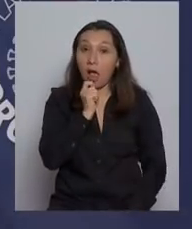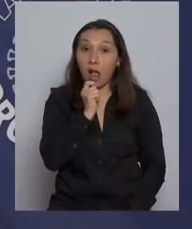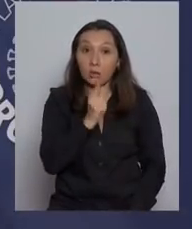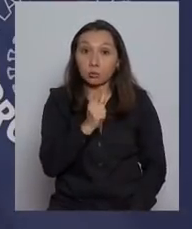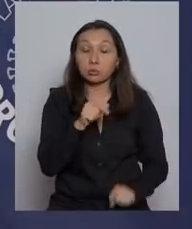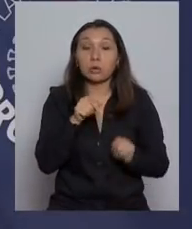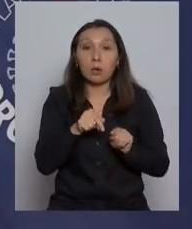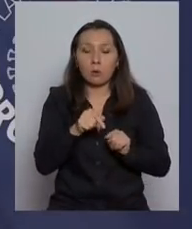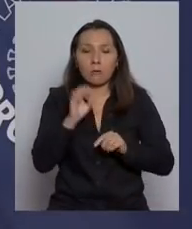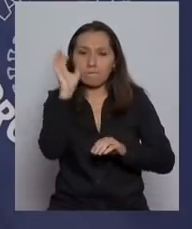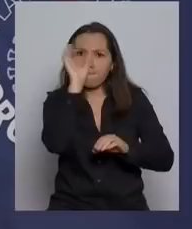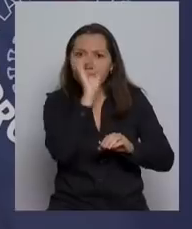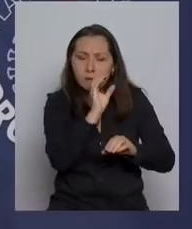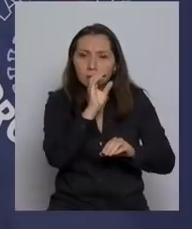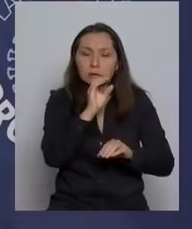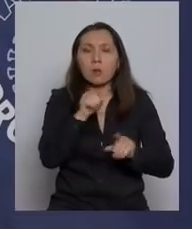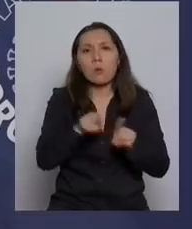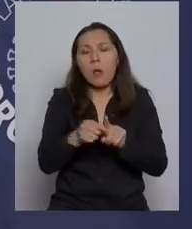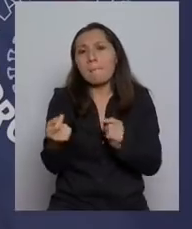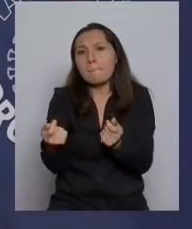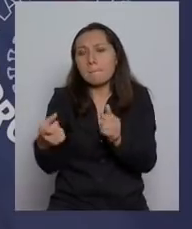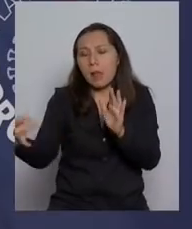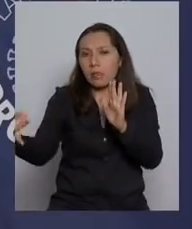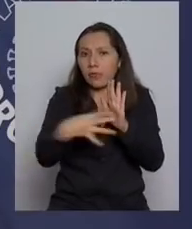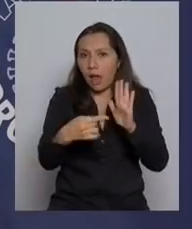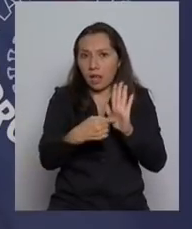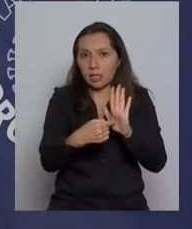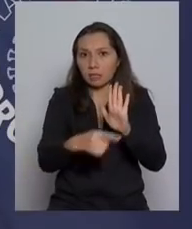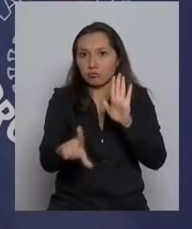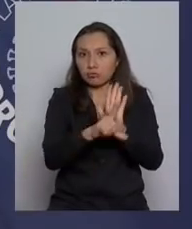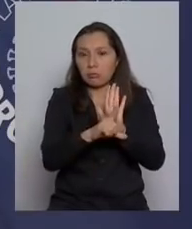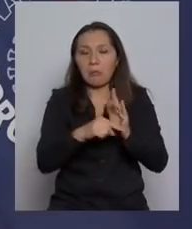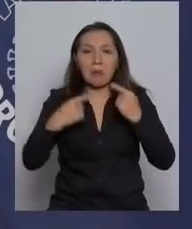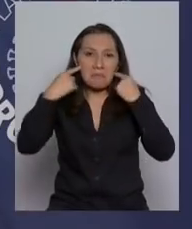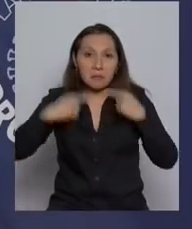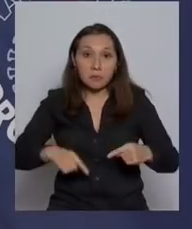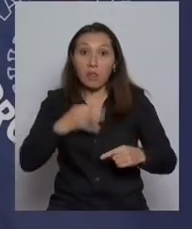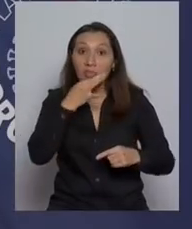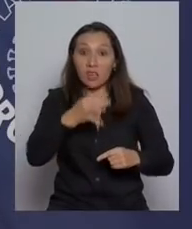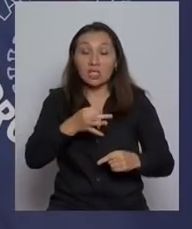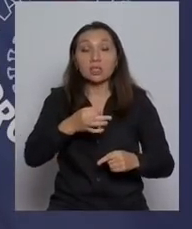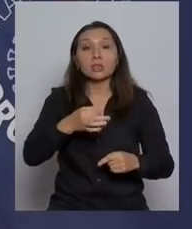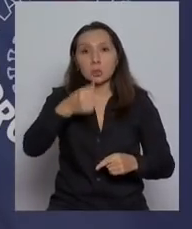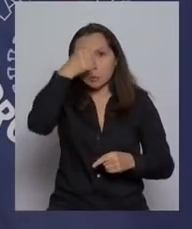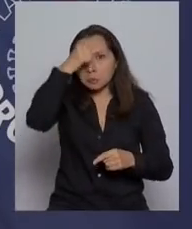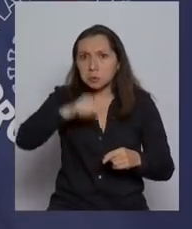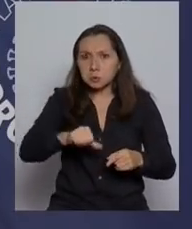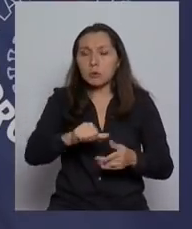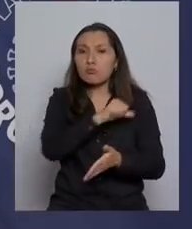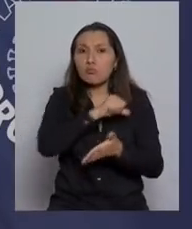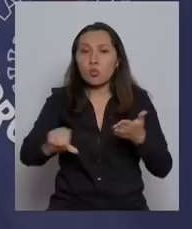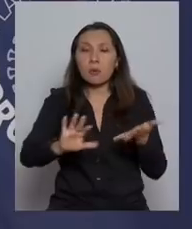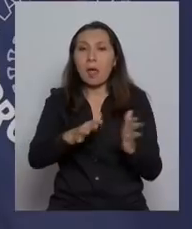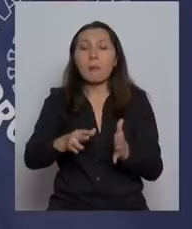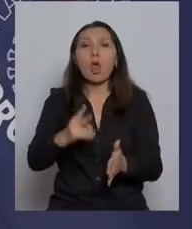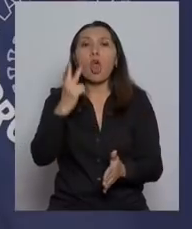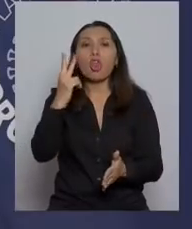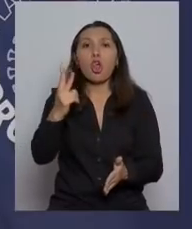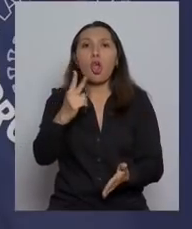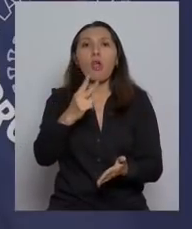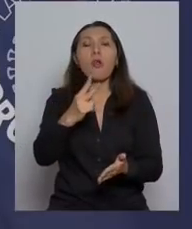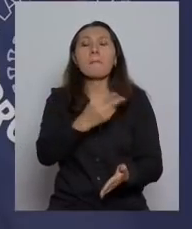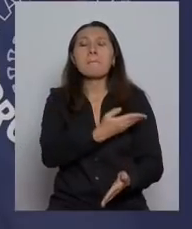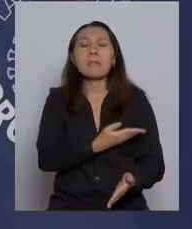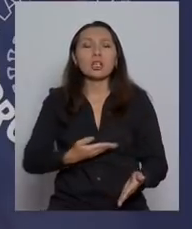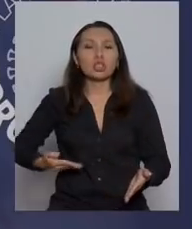acusaciones y persecución como delitos de acuerdo al Código Penal, y multas que por lo menos son 2,5 millones